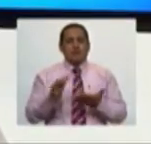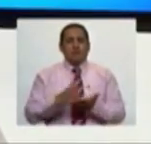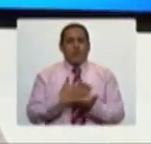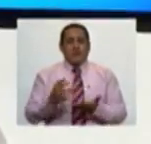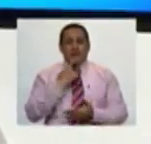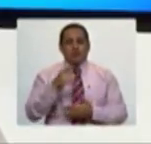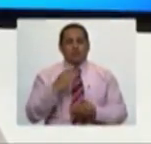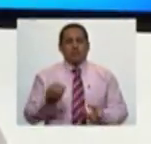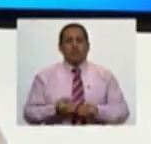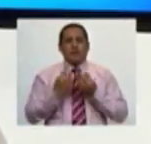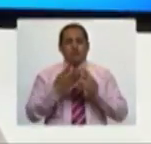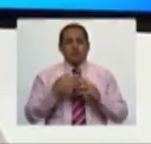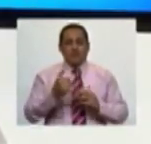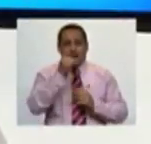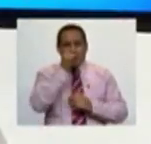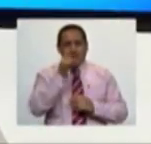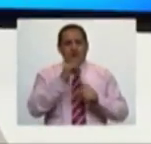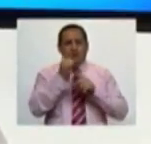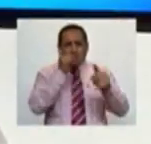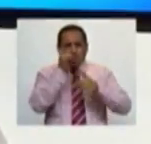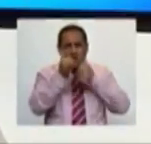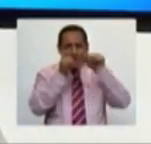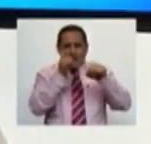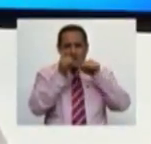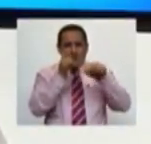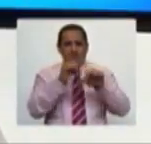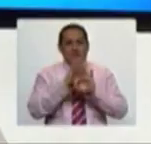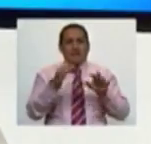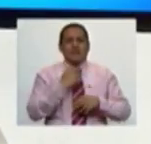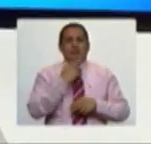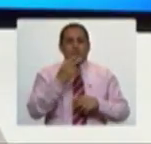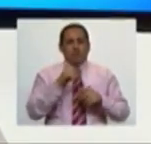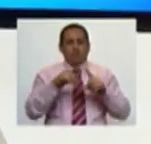es que no existía eso, porque era una cámara que no grababa ni